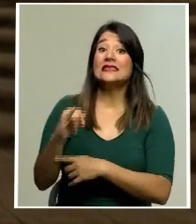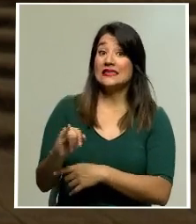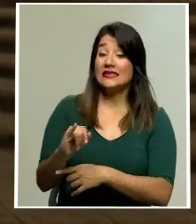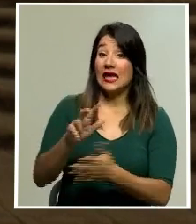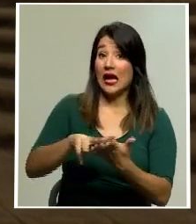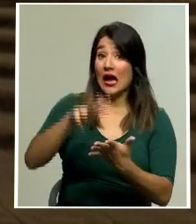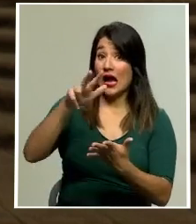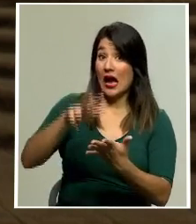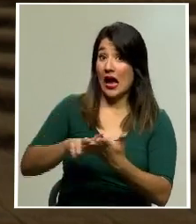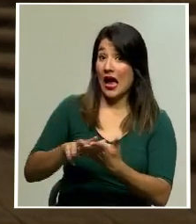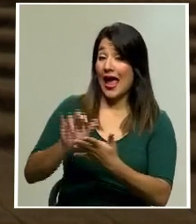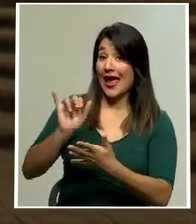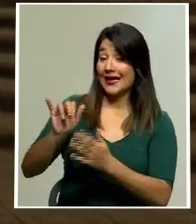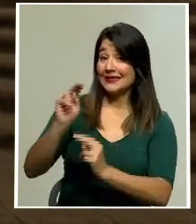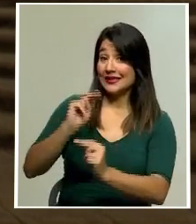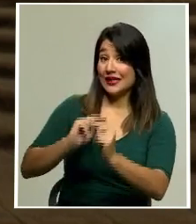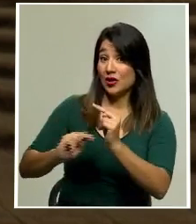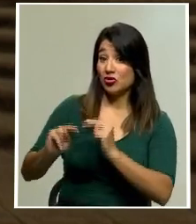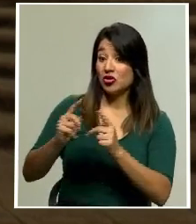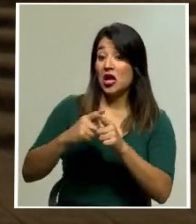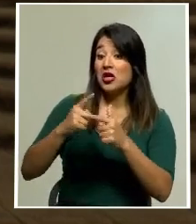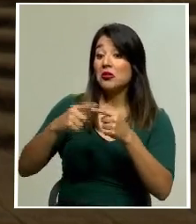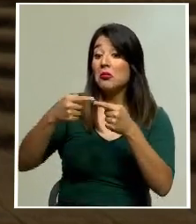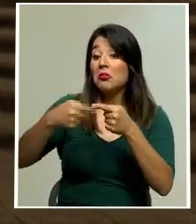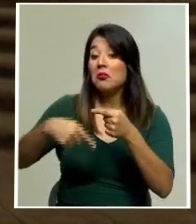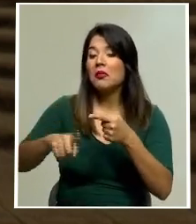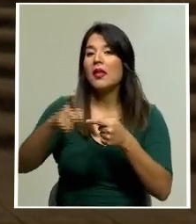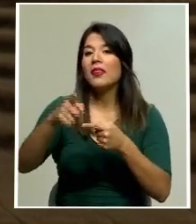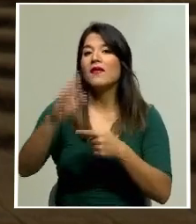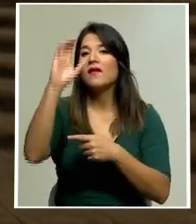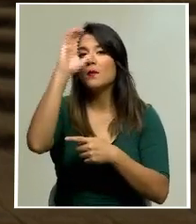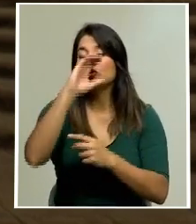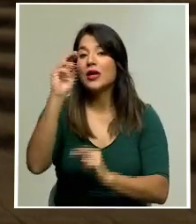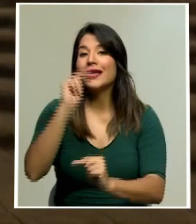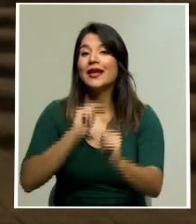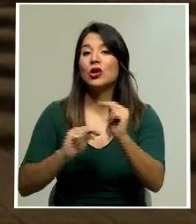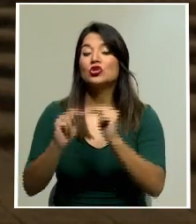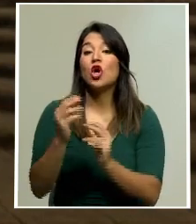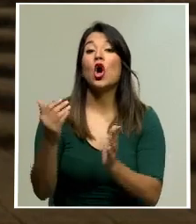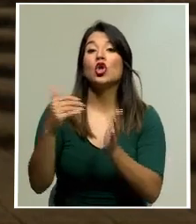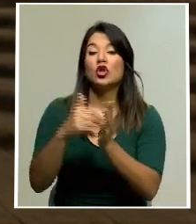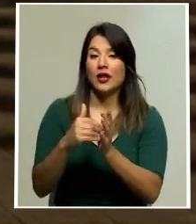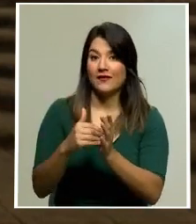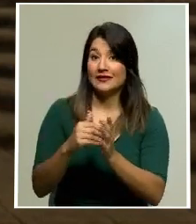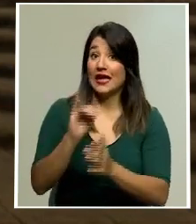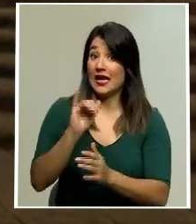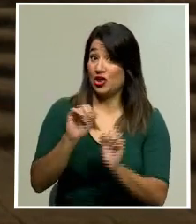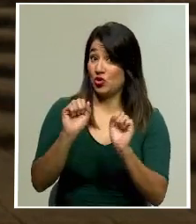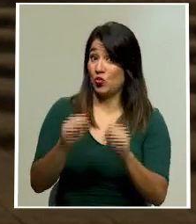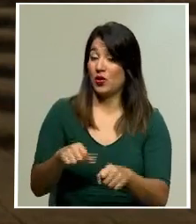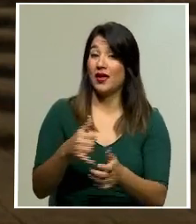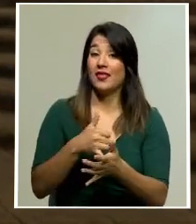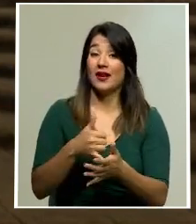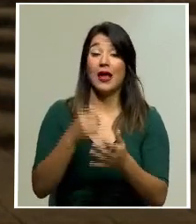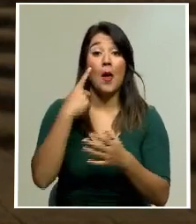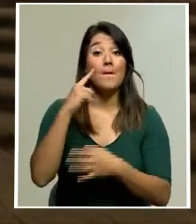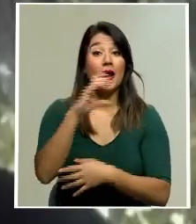ahorita, en cuestión de unos años tendrá que buscarse una renegociación, y que esto puede ser muy delicado para el